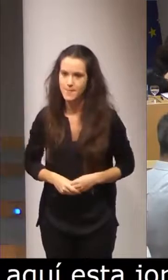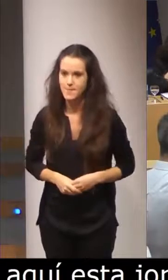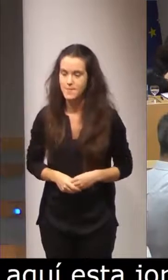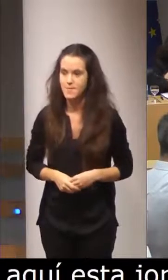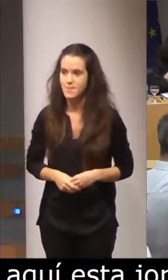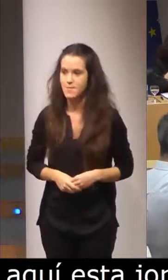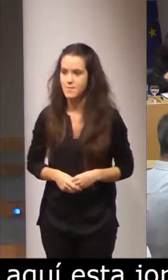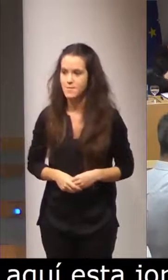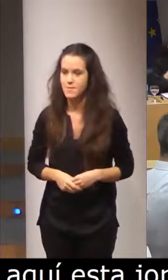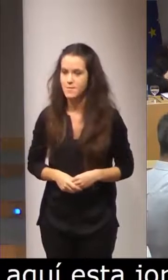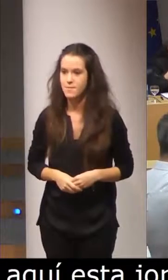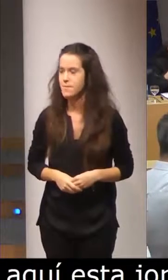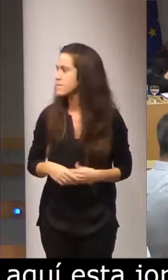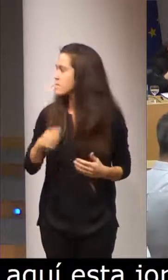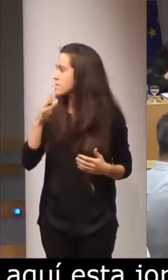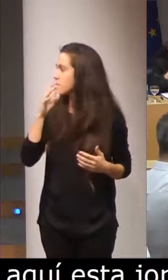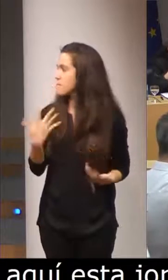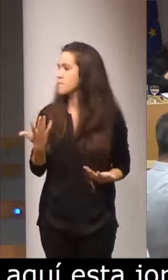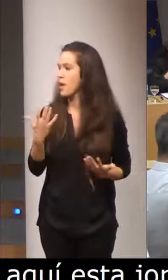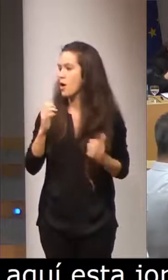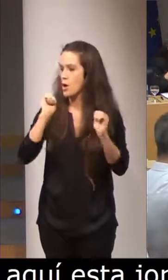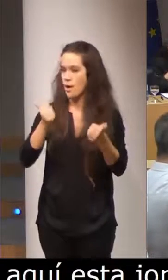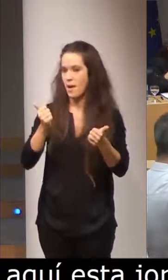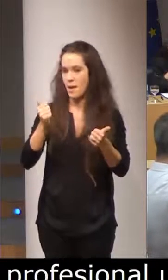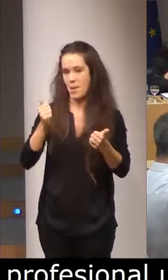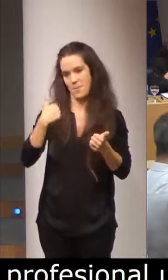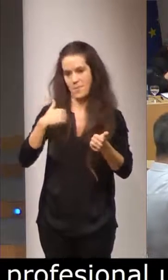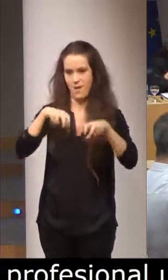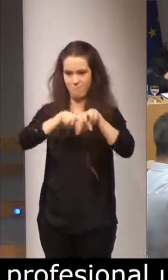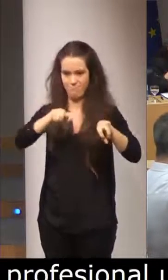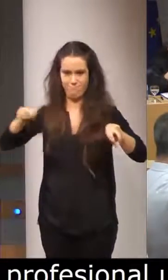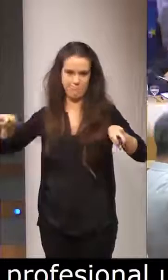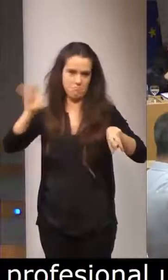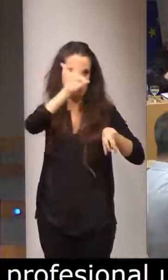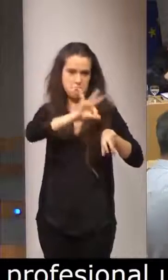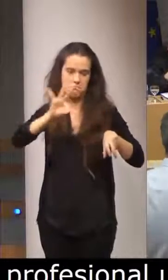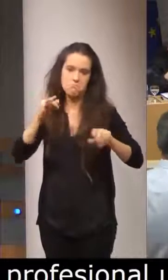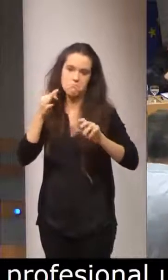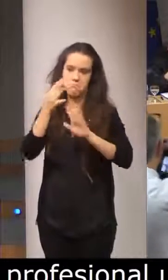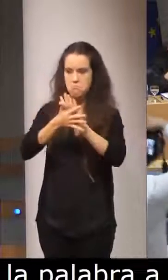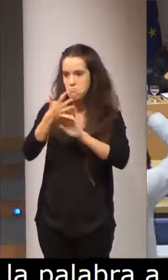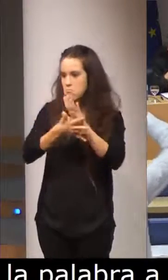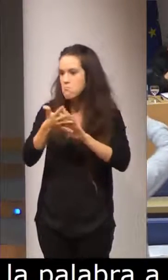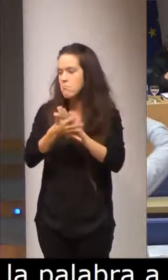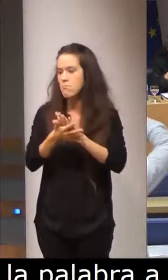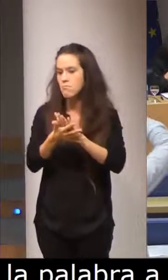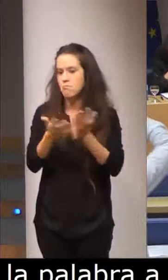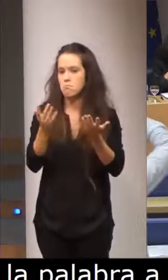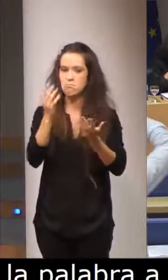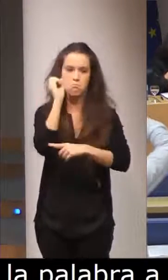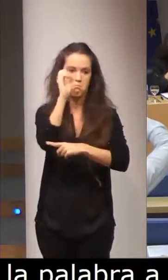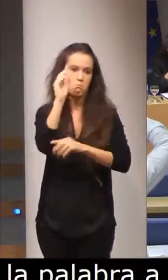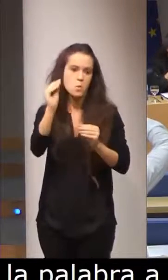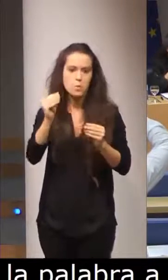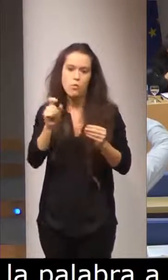Vamos a ir dando la palabra a los miembros de la mesa para que vayan diciendo las palabras que